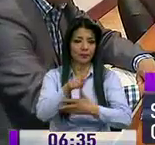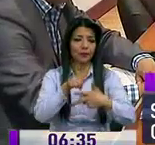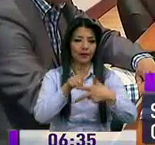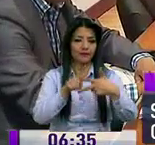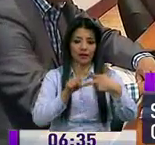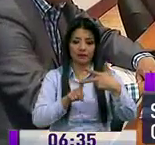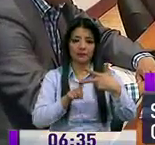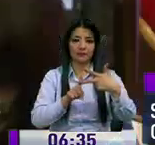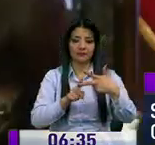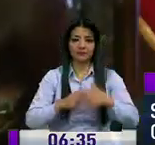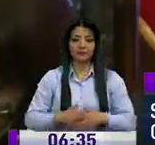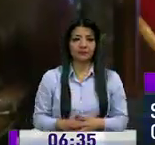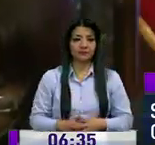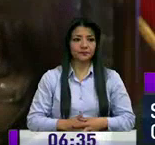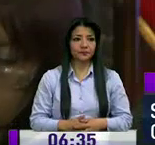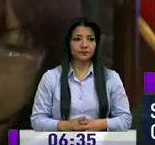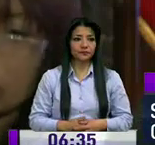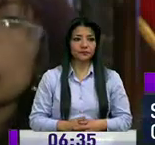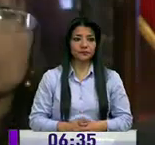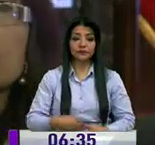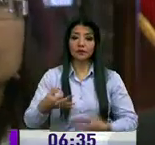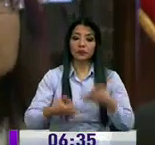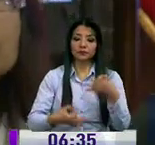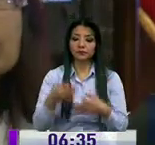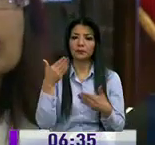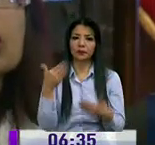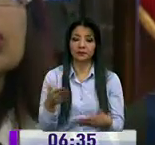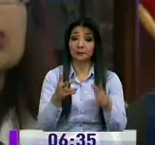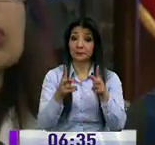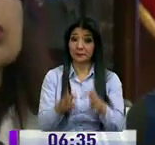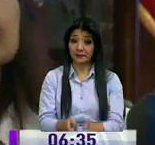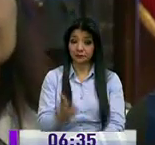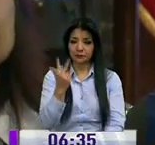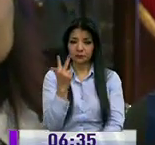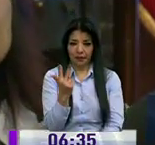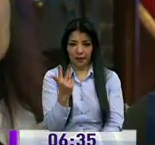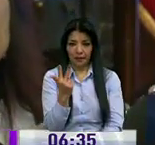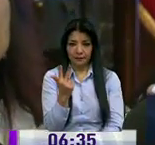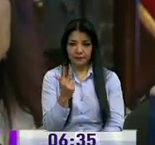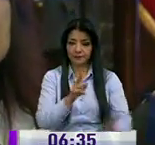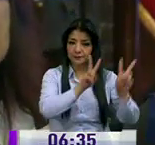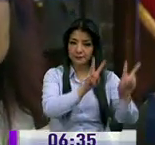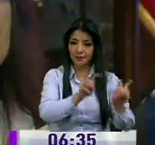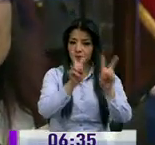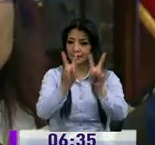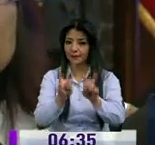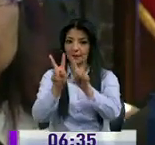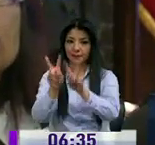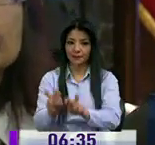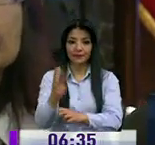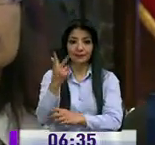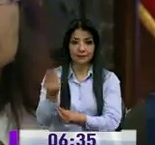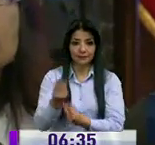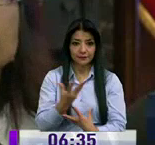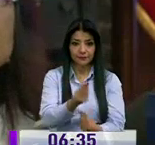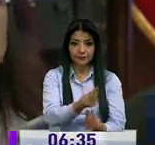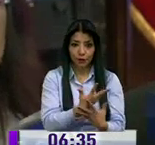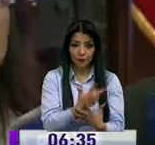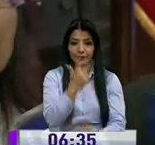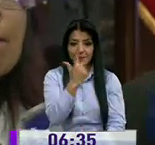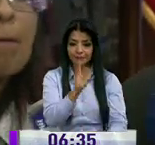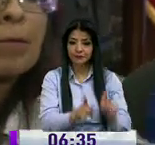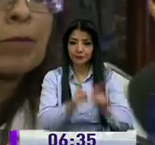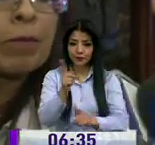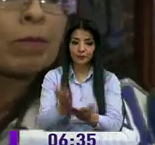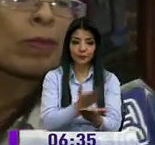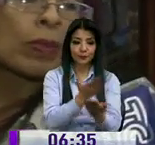calificado en el CAL. No se puede sacar un juicio político de lo mismo por diferentes personas. Ni tres informes. Ni tres informes. Entonces lo